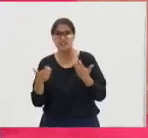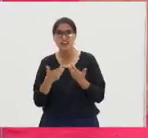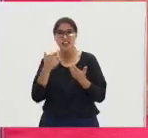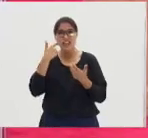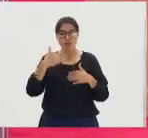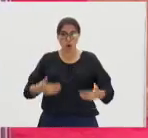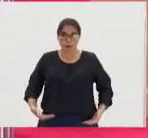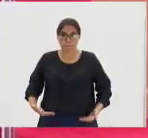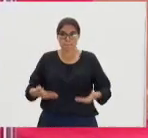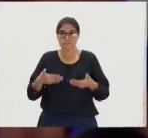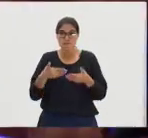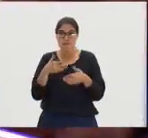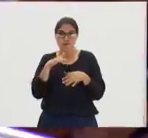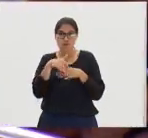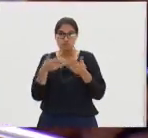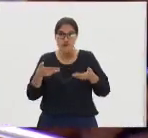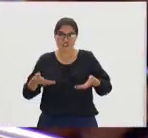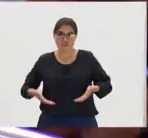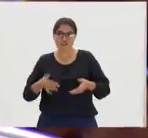Esponja.